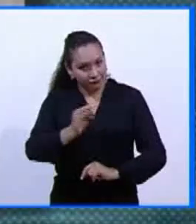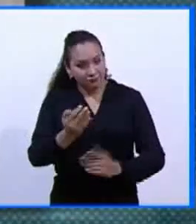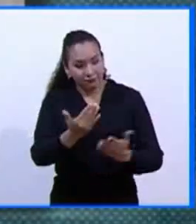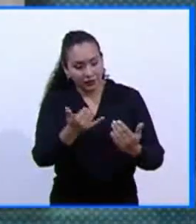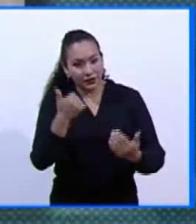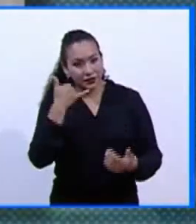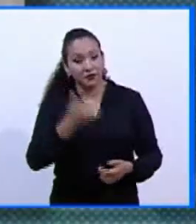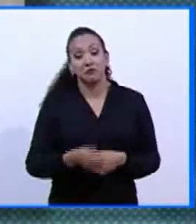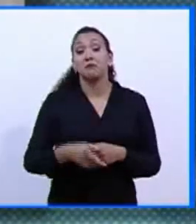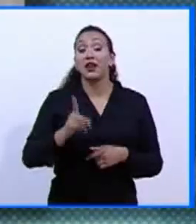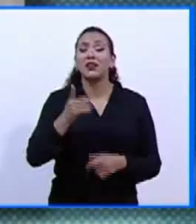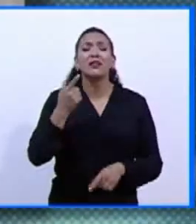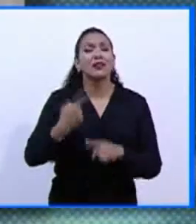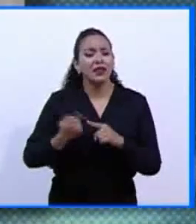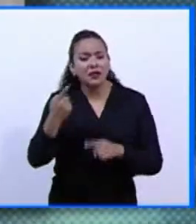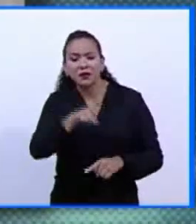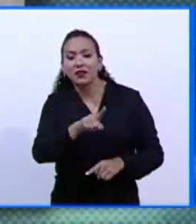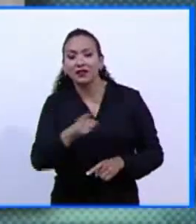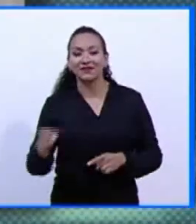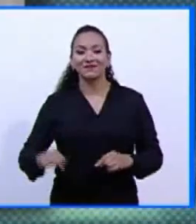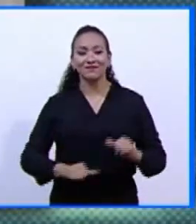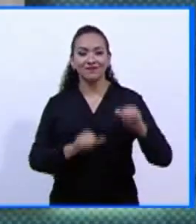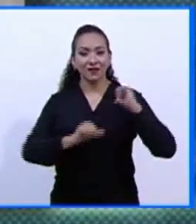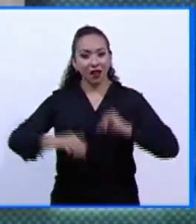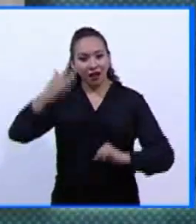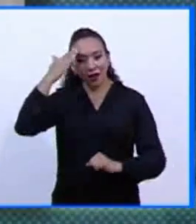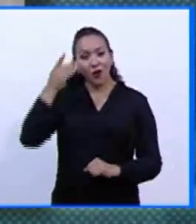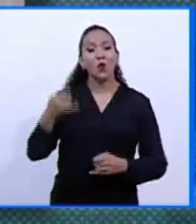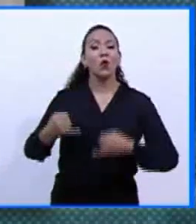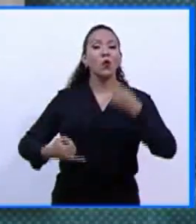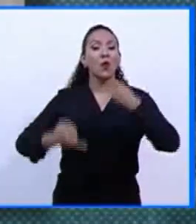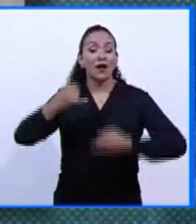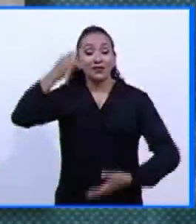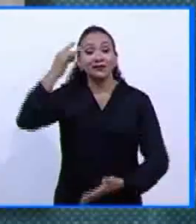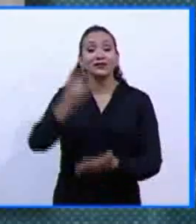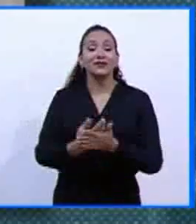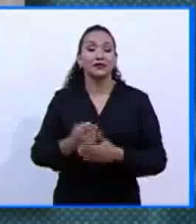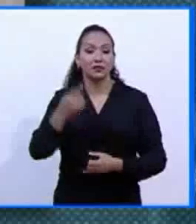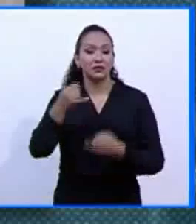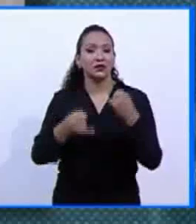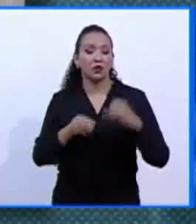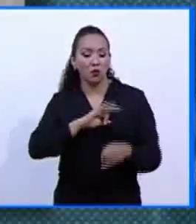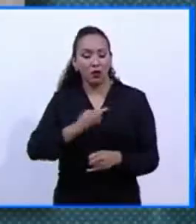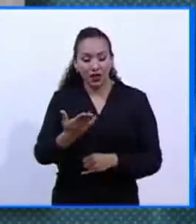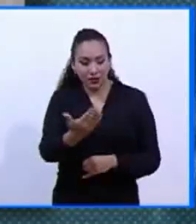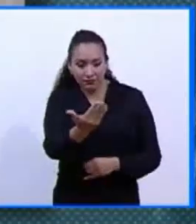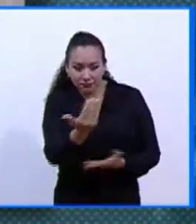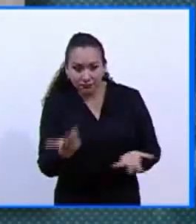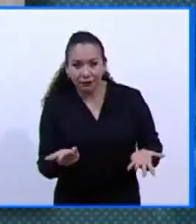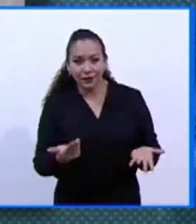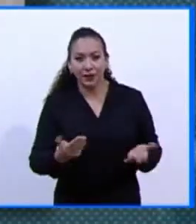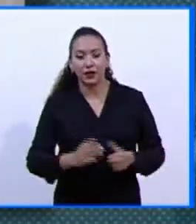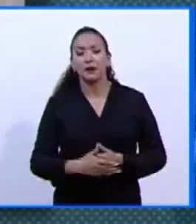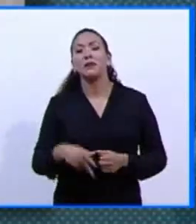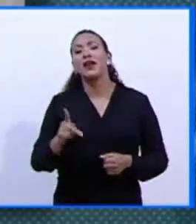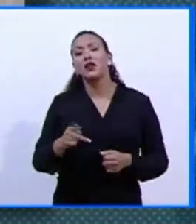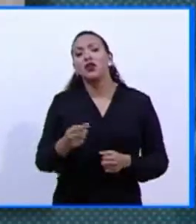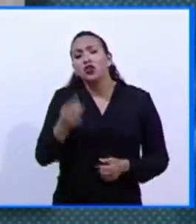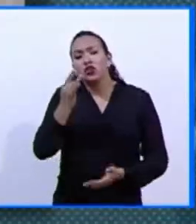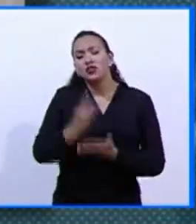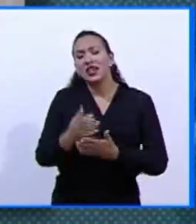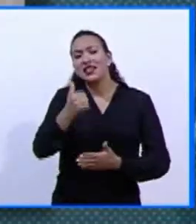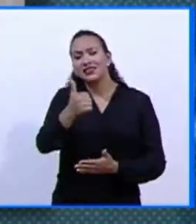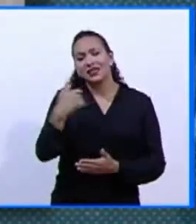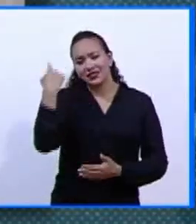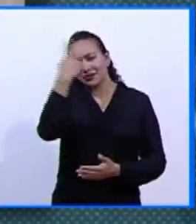caso solo los jueces federales pueden dar estas órdenes y su plazo de resolución es brevísimo, es de 6 horas por regla